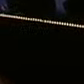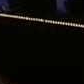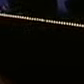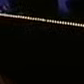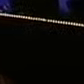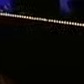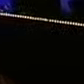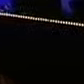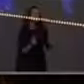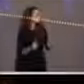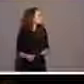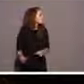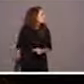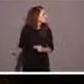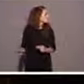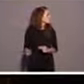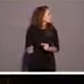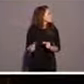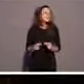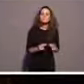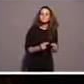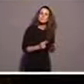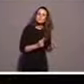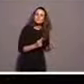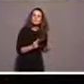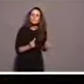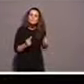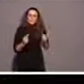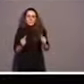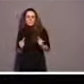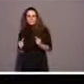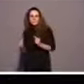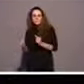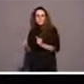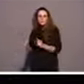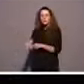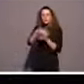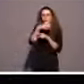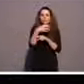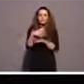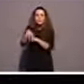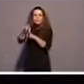Un saludo para él. Y mucha suerte para mamelucos.